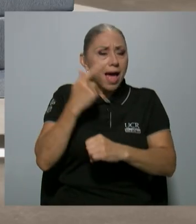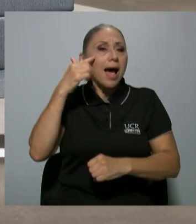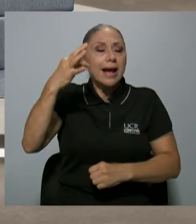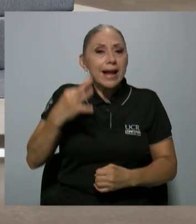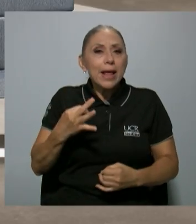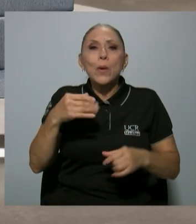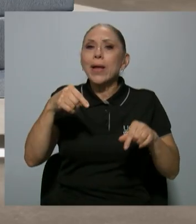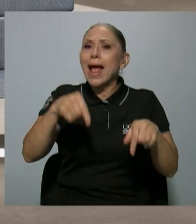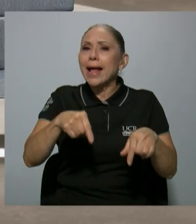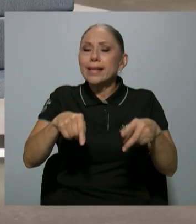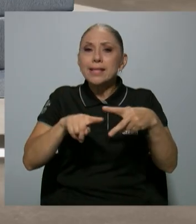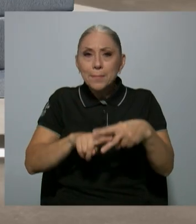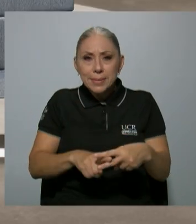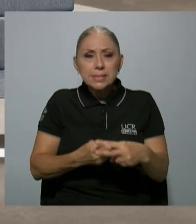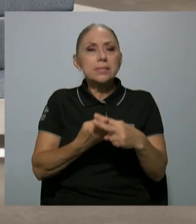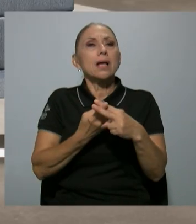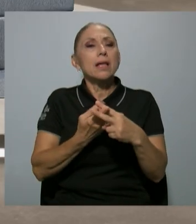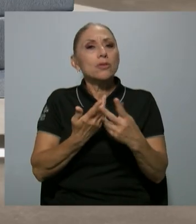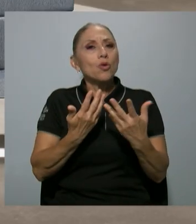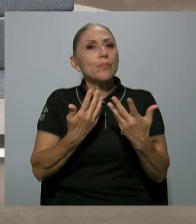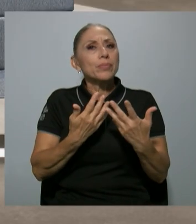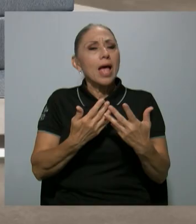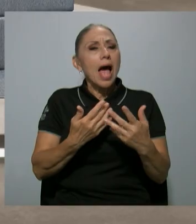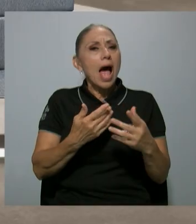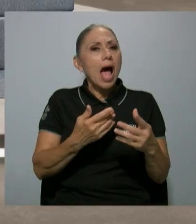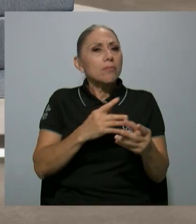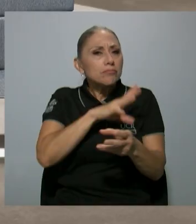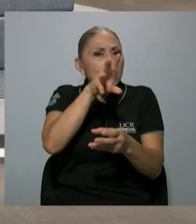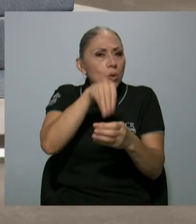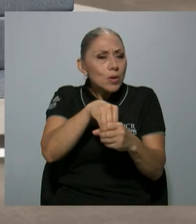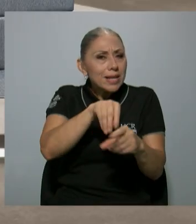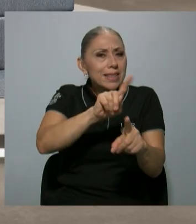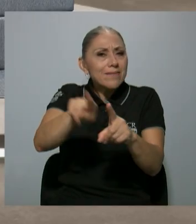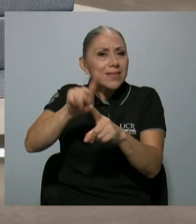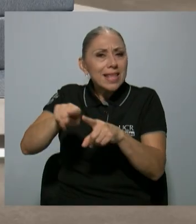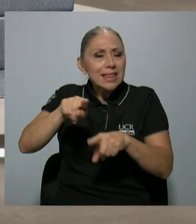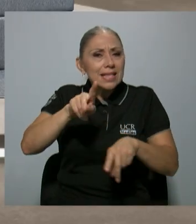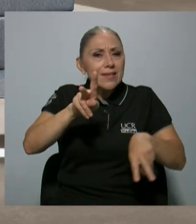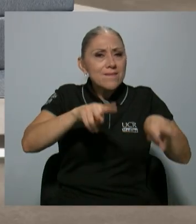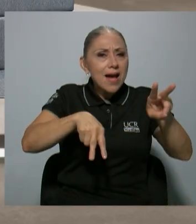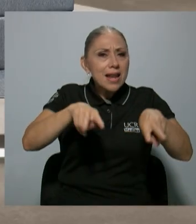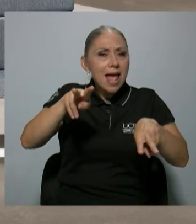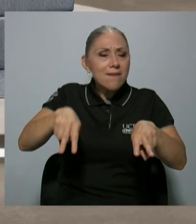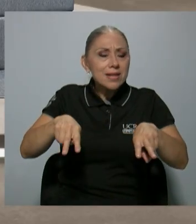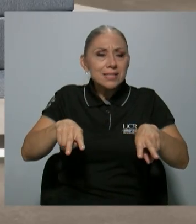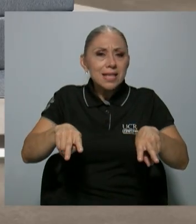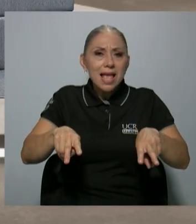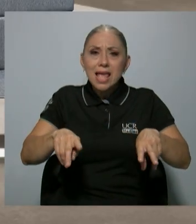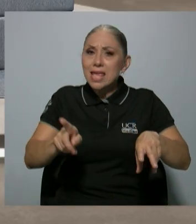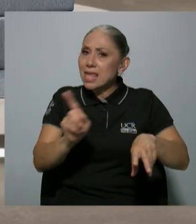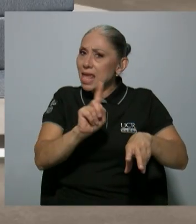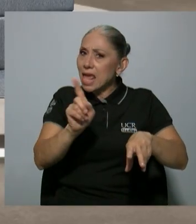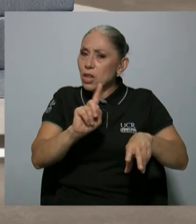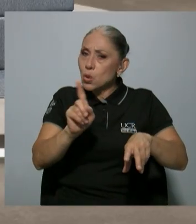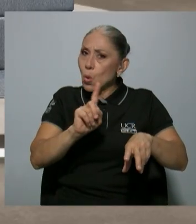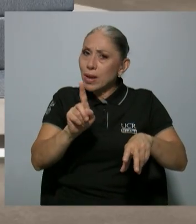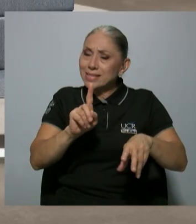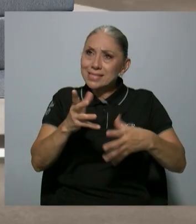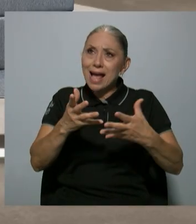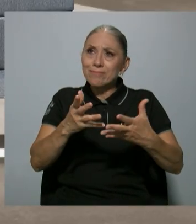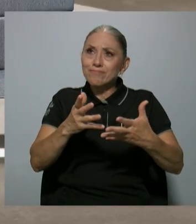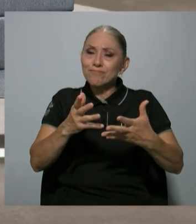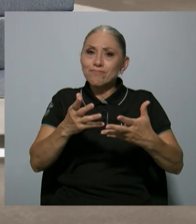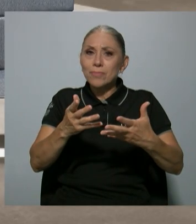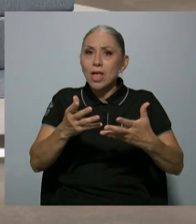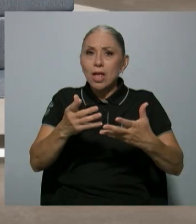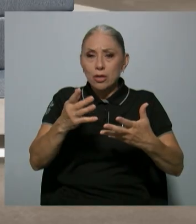empezando a incursionar o a incluirse varias aristas o variables que no estaban contempladas o que no están contempladas en la población, como pueden